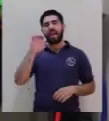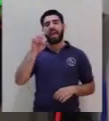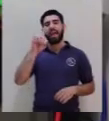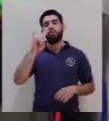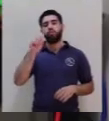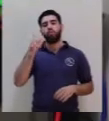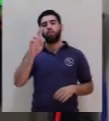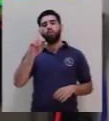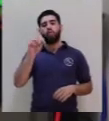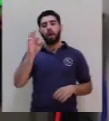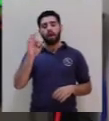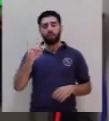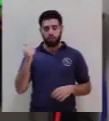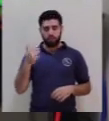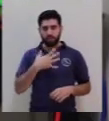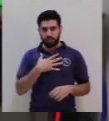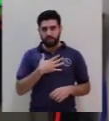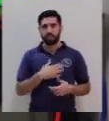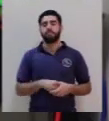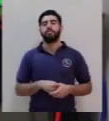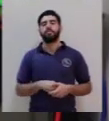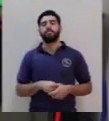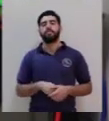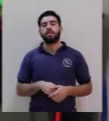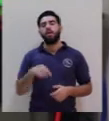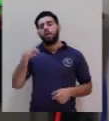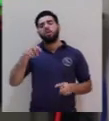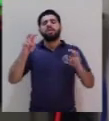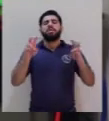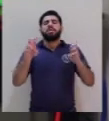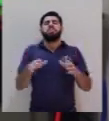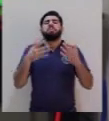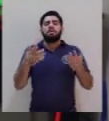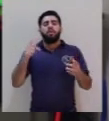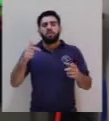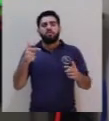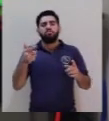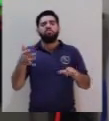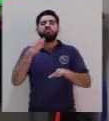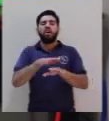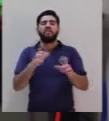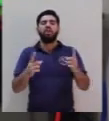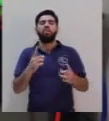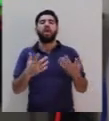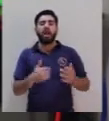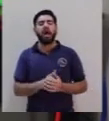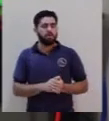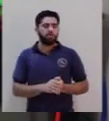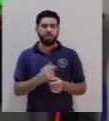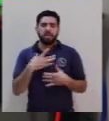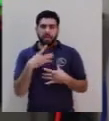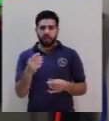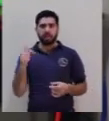Profe, bienvenido. ¿Qué tal? Mucho gusto. Gracias, profe. ¿Qué tema vamos a abordar el día de hoy? Pues lo interesante